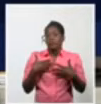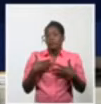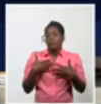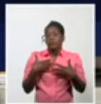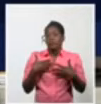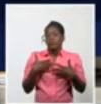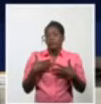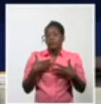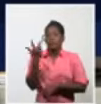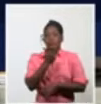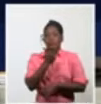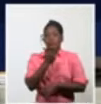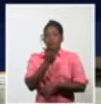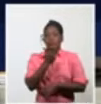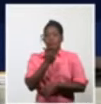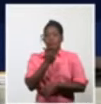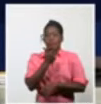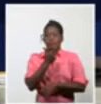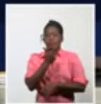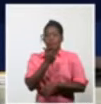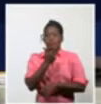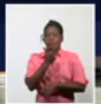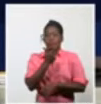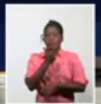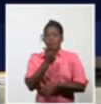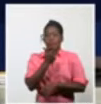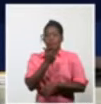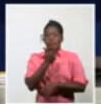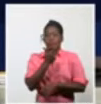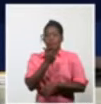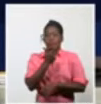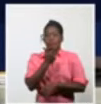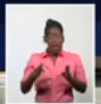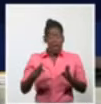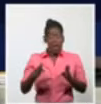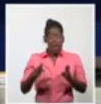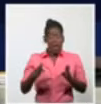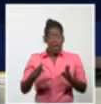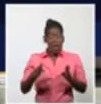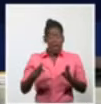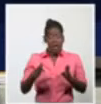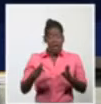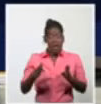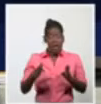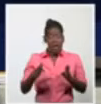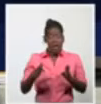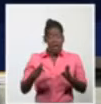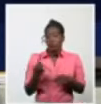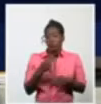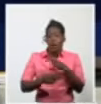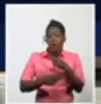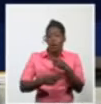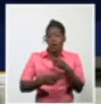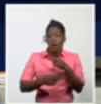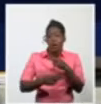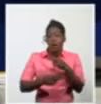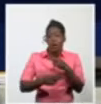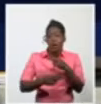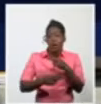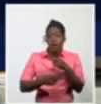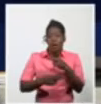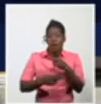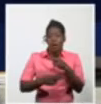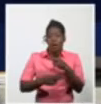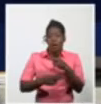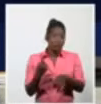creo que este año, y mientras tanto, como se hace con otras enfermedades, lo mejor